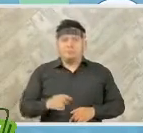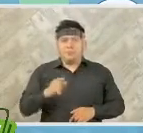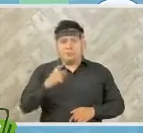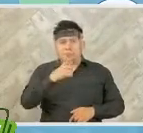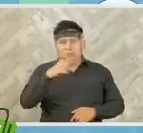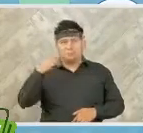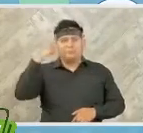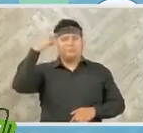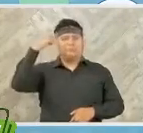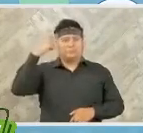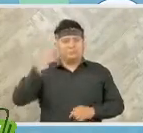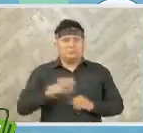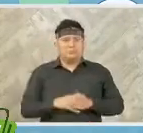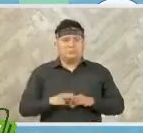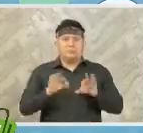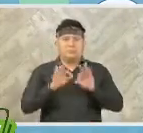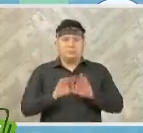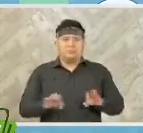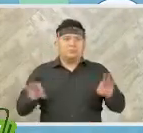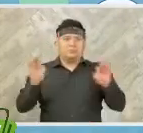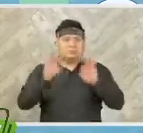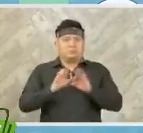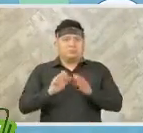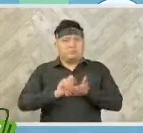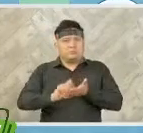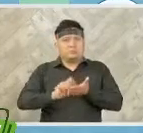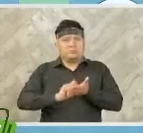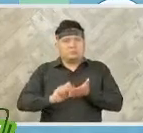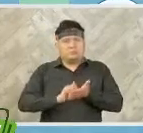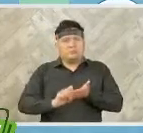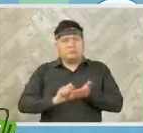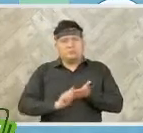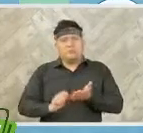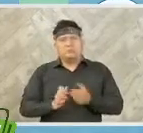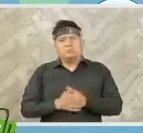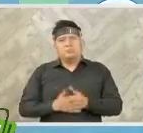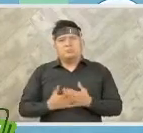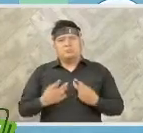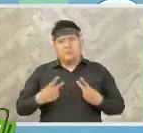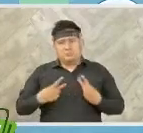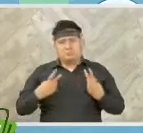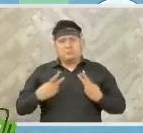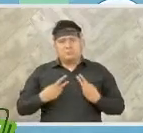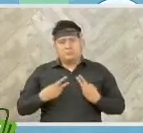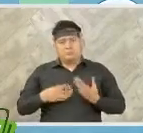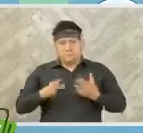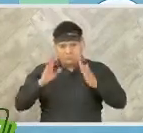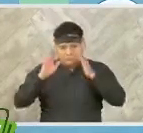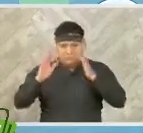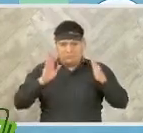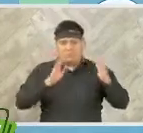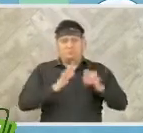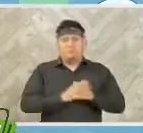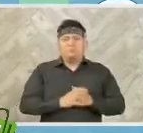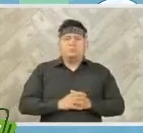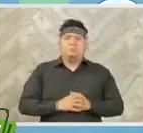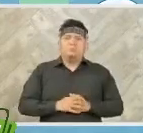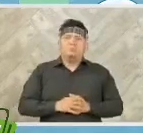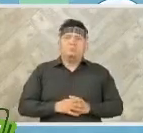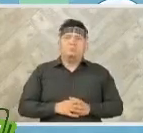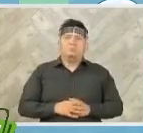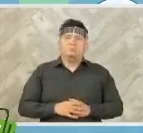a dimensionar la importancia de este aspecto. Las otras formas de vida son sagradas y me llama mucho la atención porque hablando con